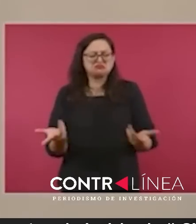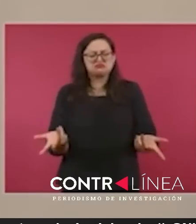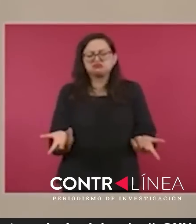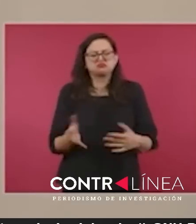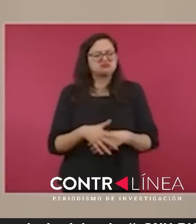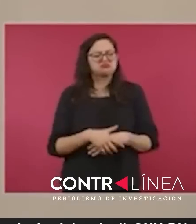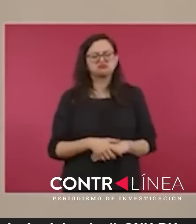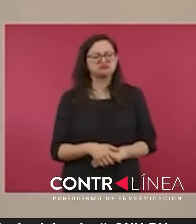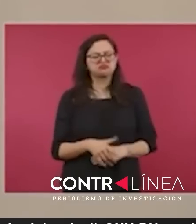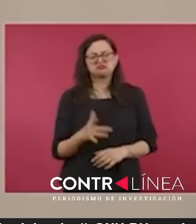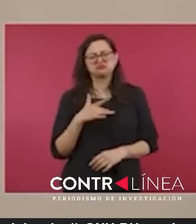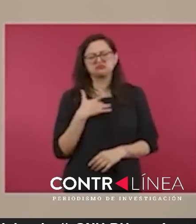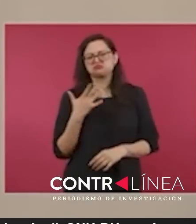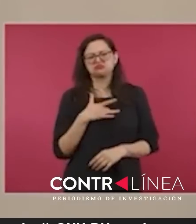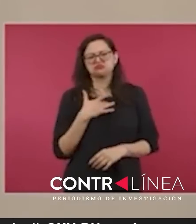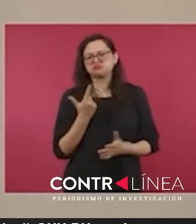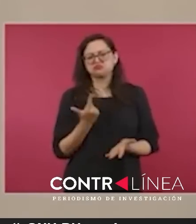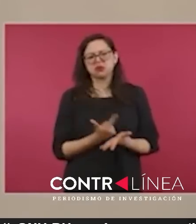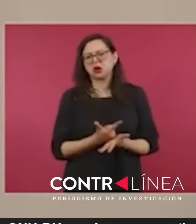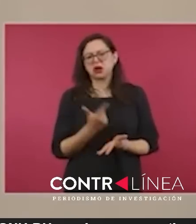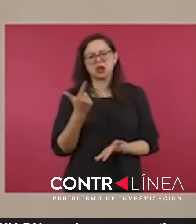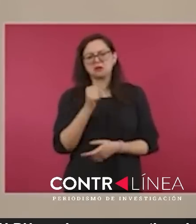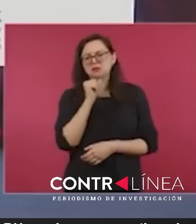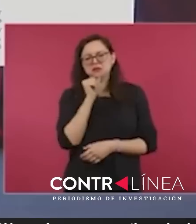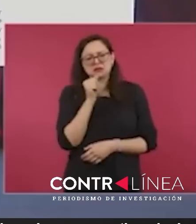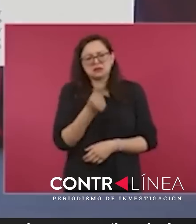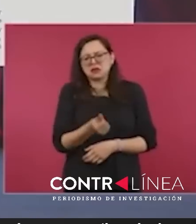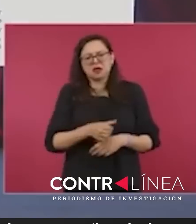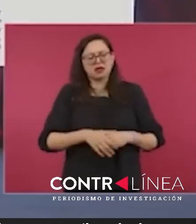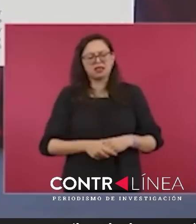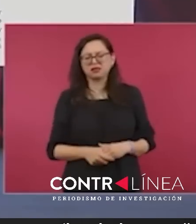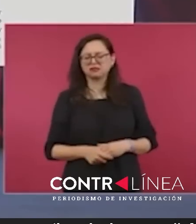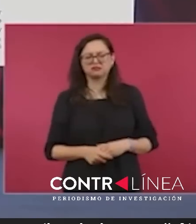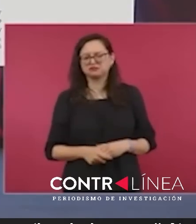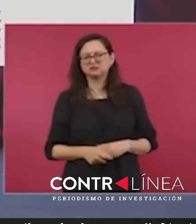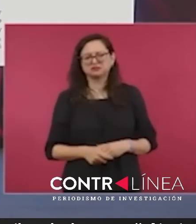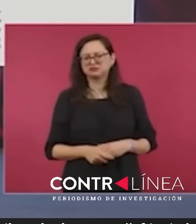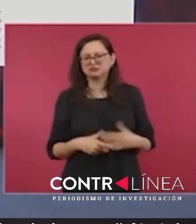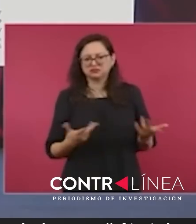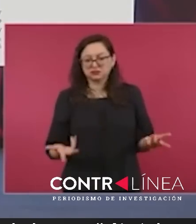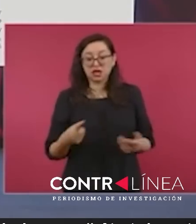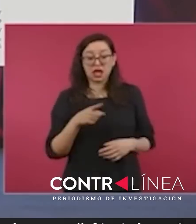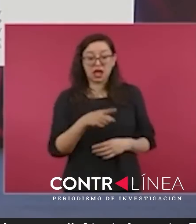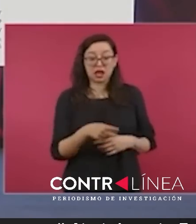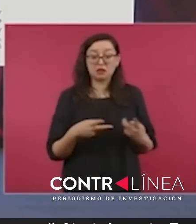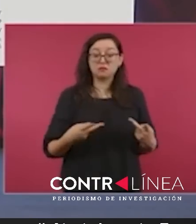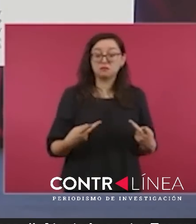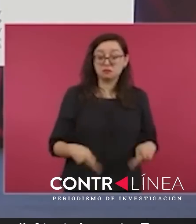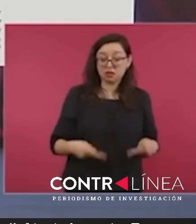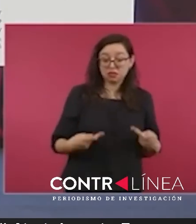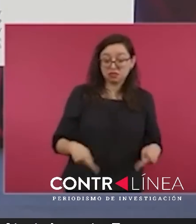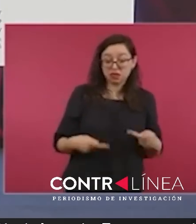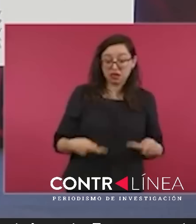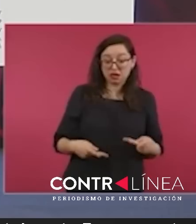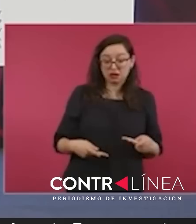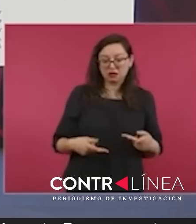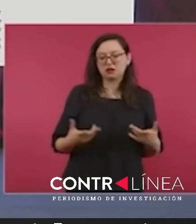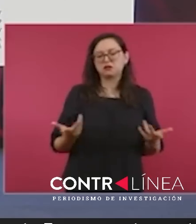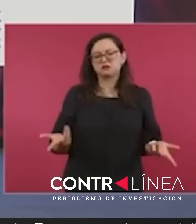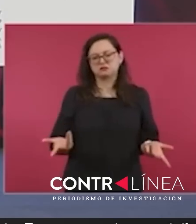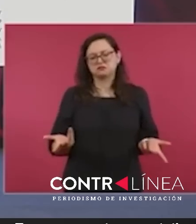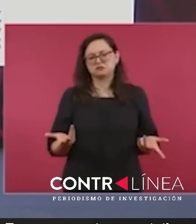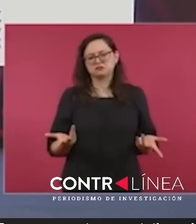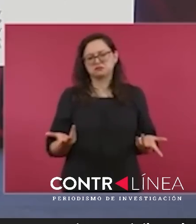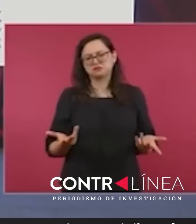la cocaína, ya que en una lógica, si fuera una persona que vendiera estupefacientes, las tendría en su casa y no en